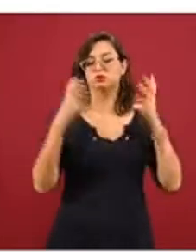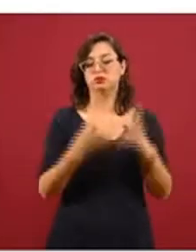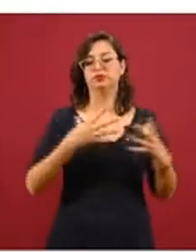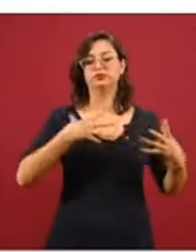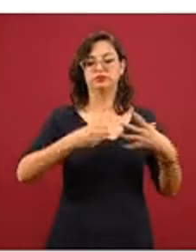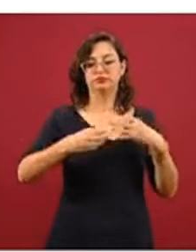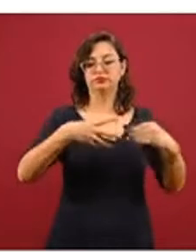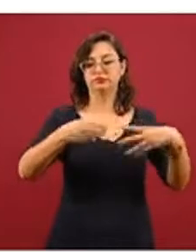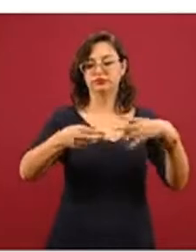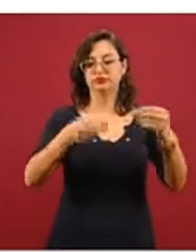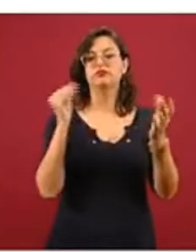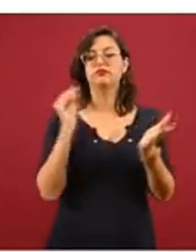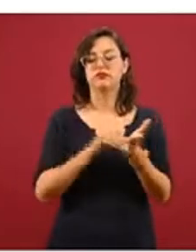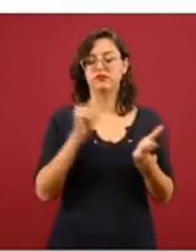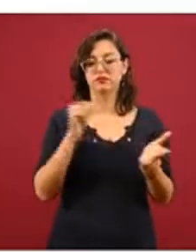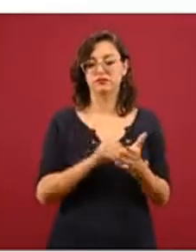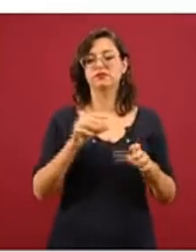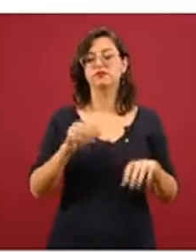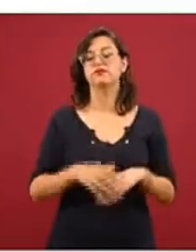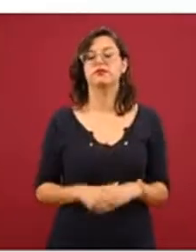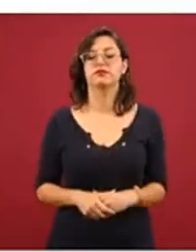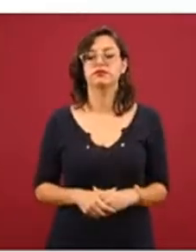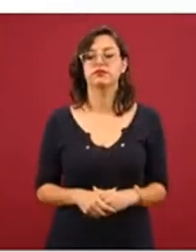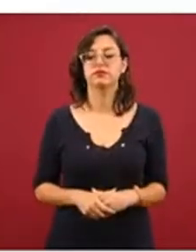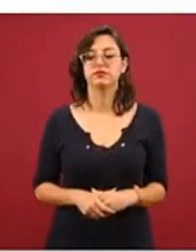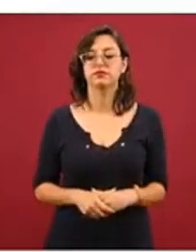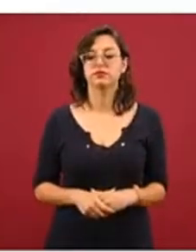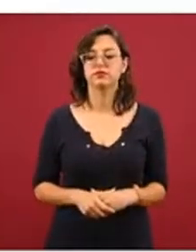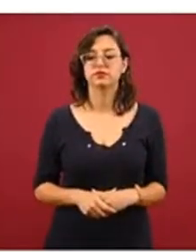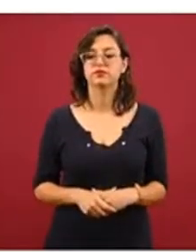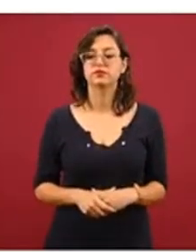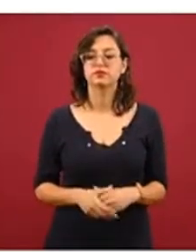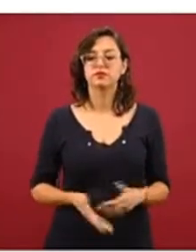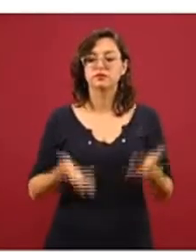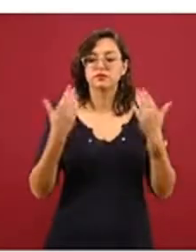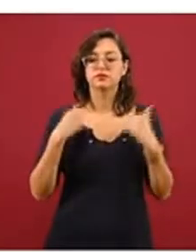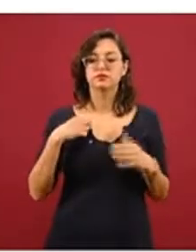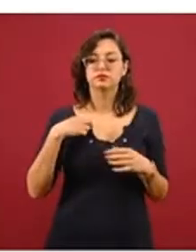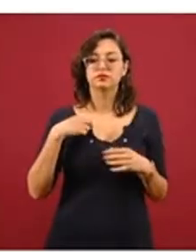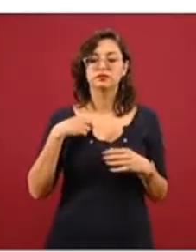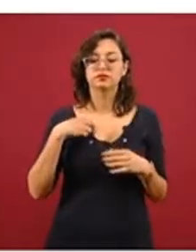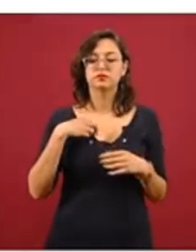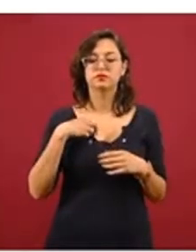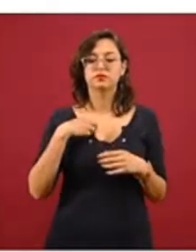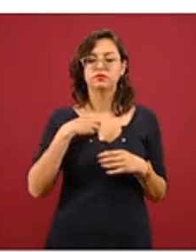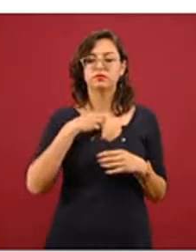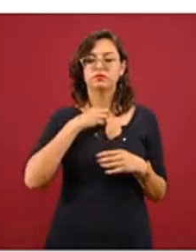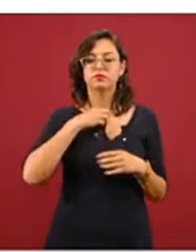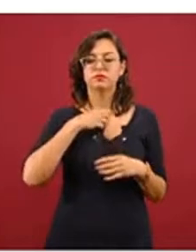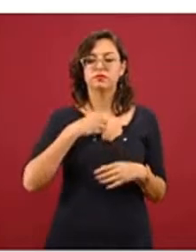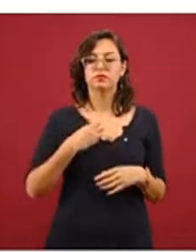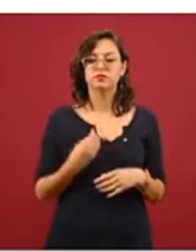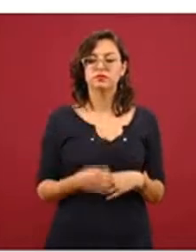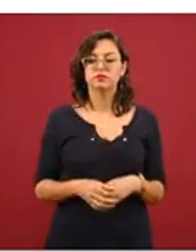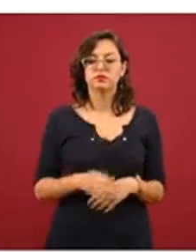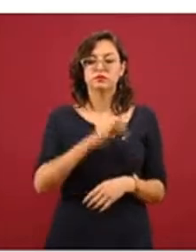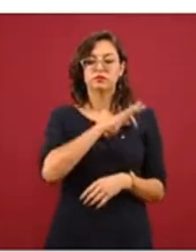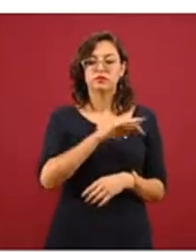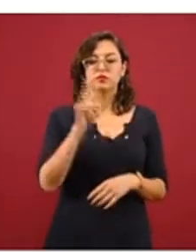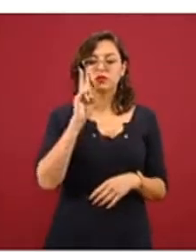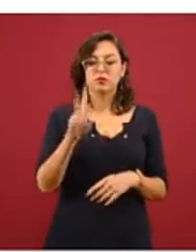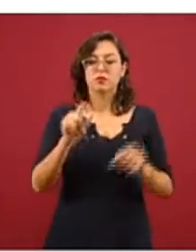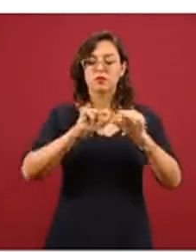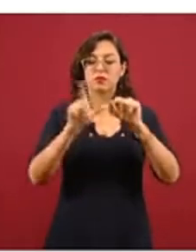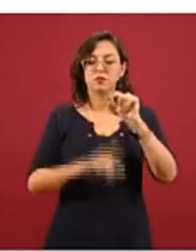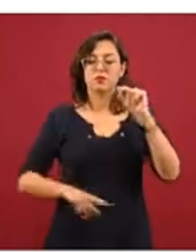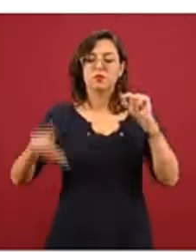los casos que se han confirmado a nivel mundial. Veamos la siguiente diapositiva, son los números actualizados para la